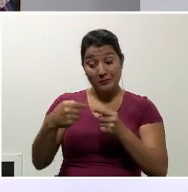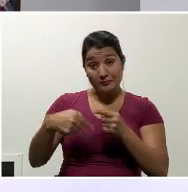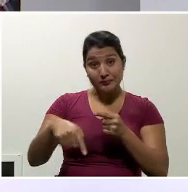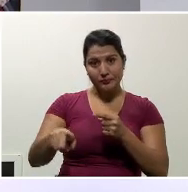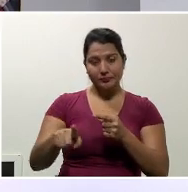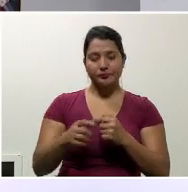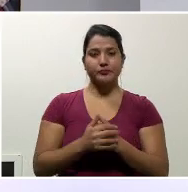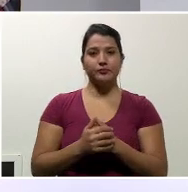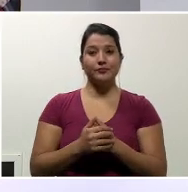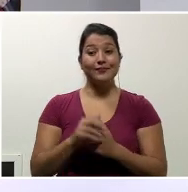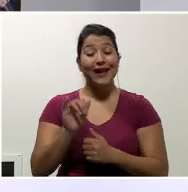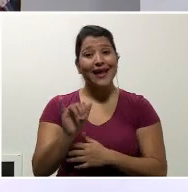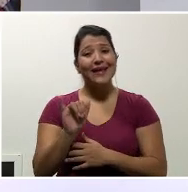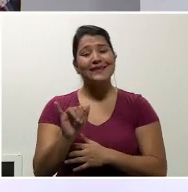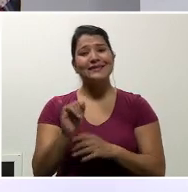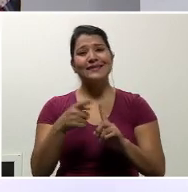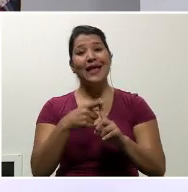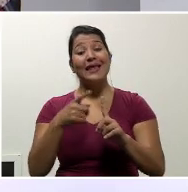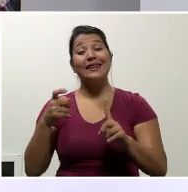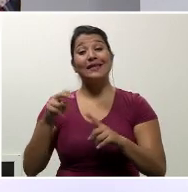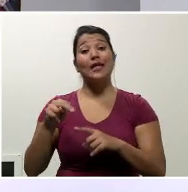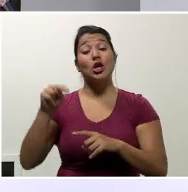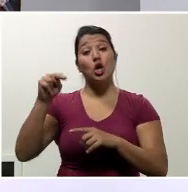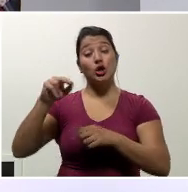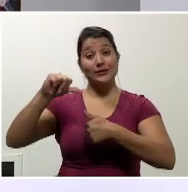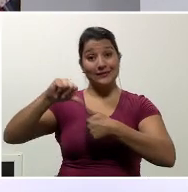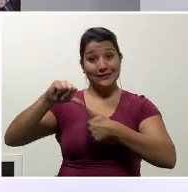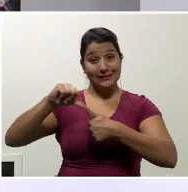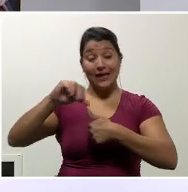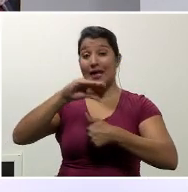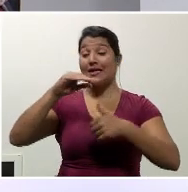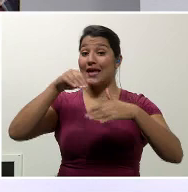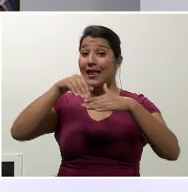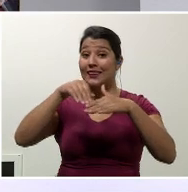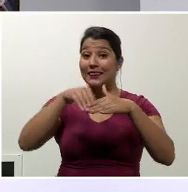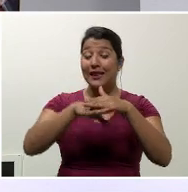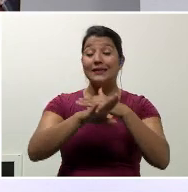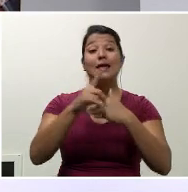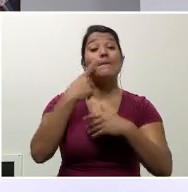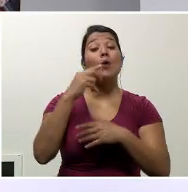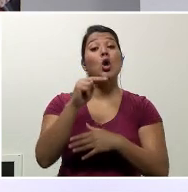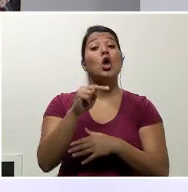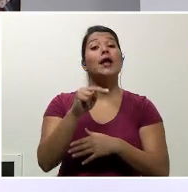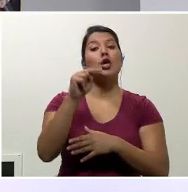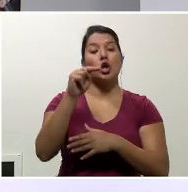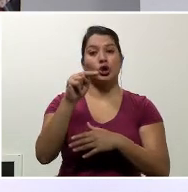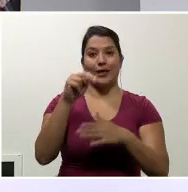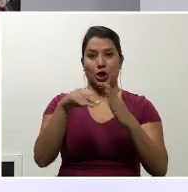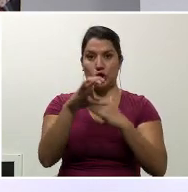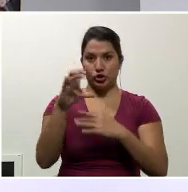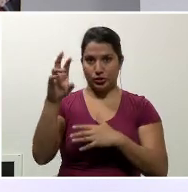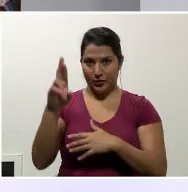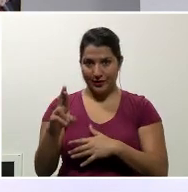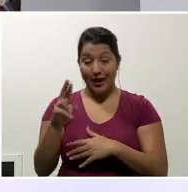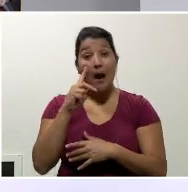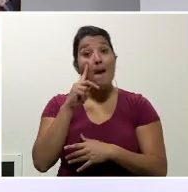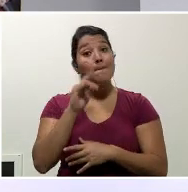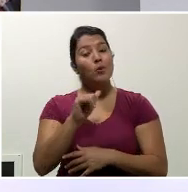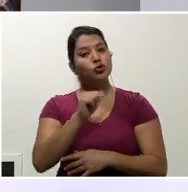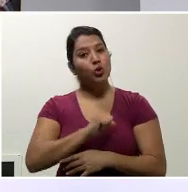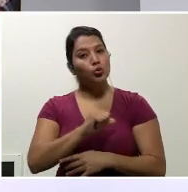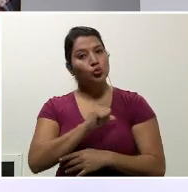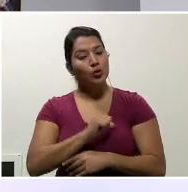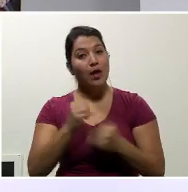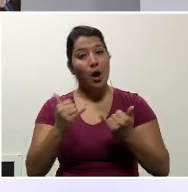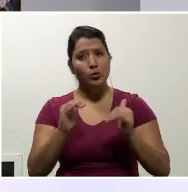próximas horas. Este proviene desde el norte de Centroamérica e ingresará por el norte de Costa Rica. Ante esto, las autoridades hacen